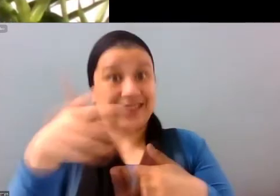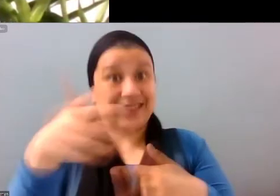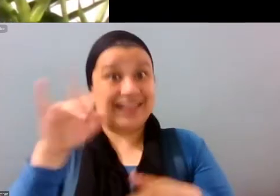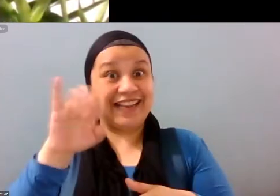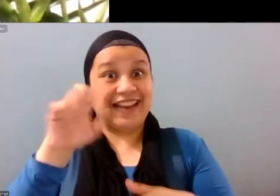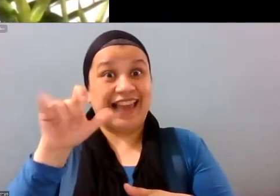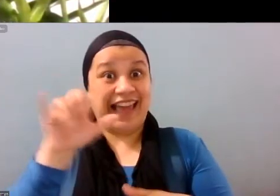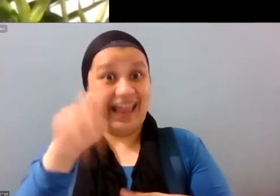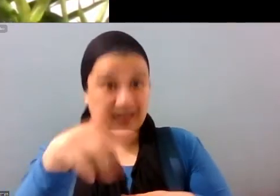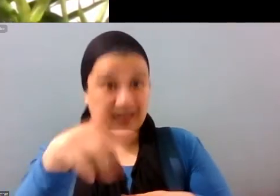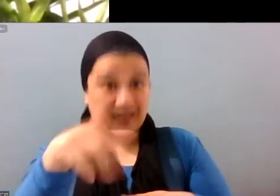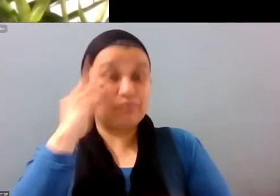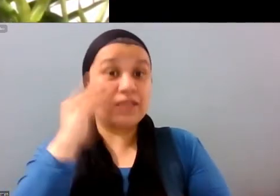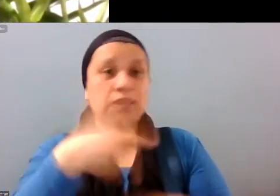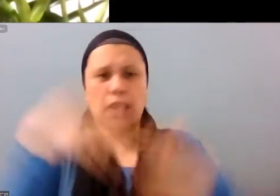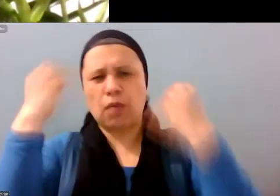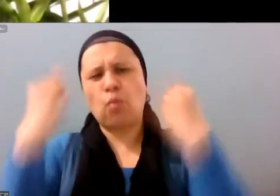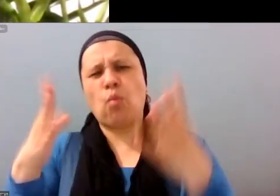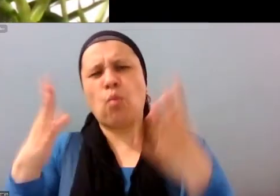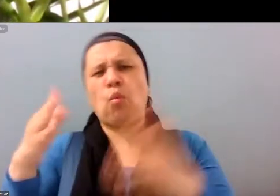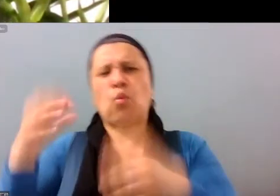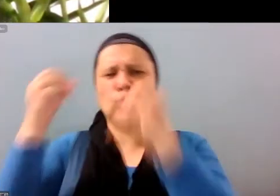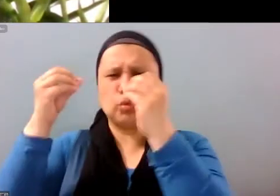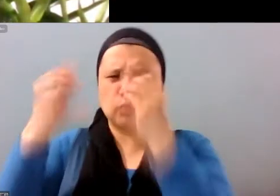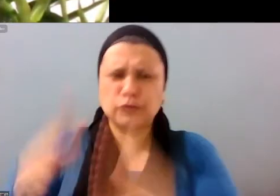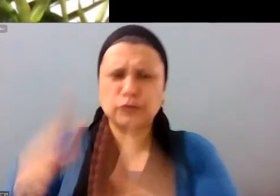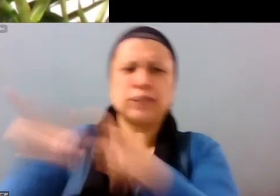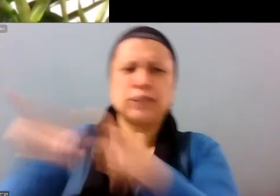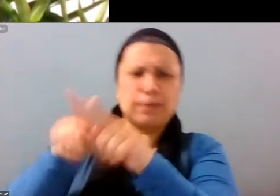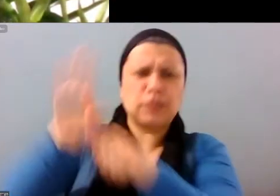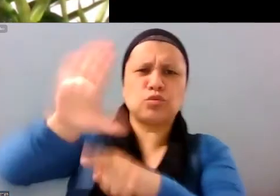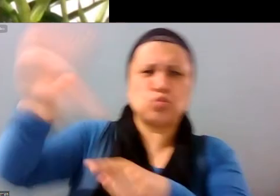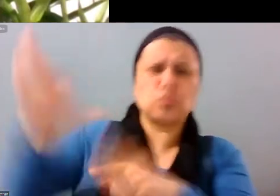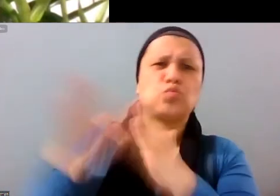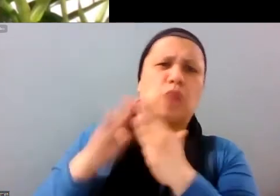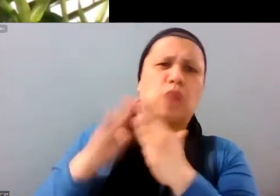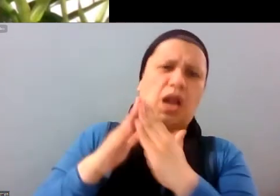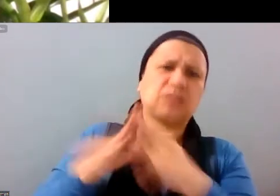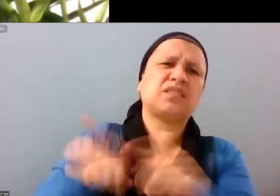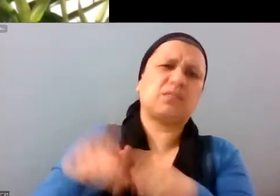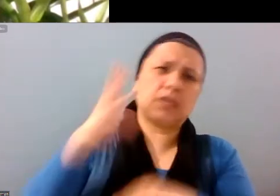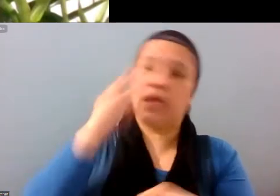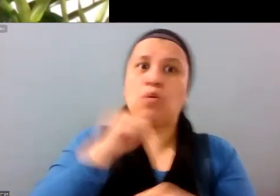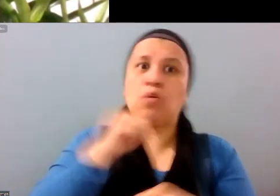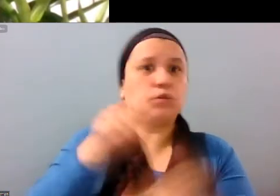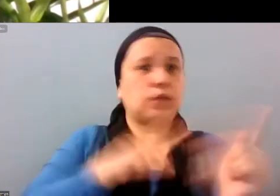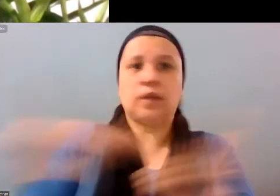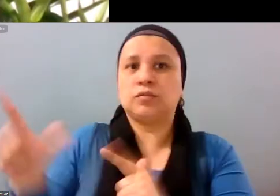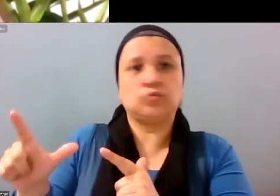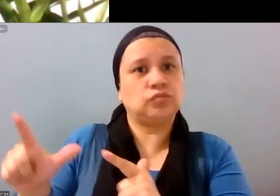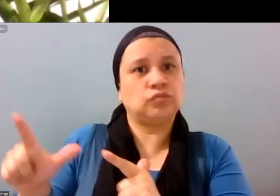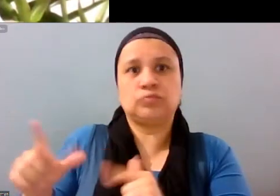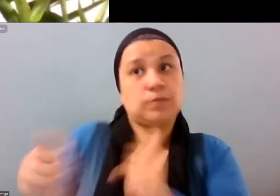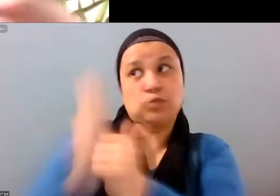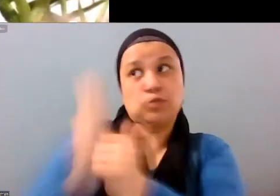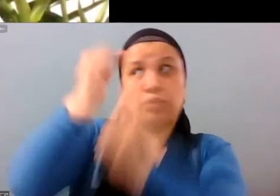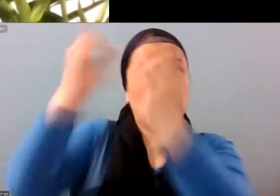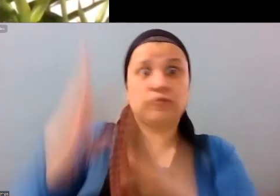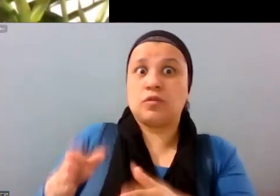de educadores también en sus hogares no estaban no estaban preparados o sea no todos los docentes tenían por ejemplo una